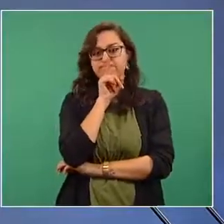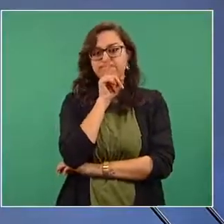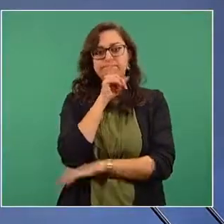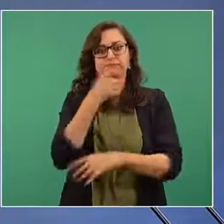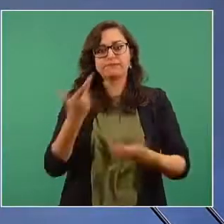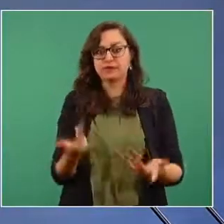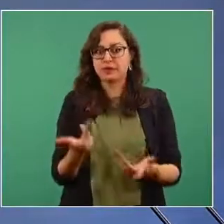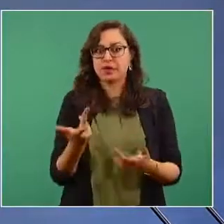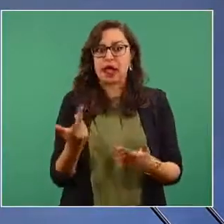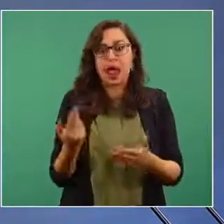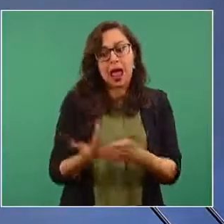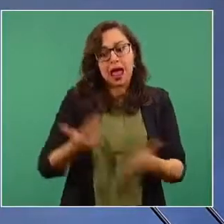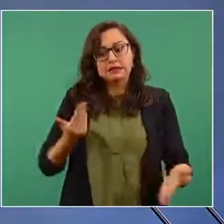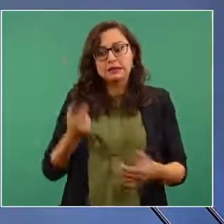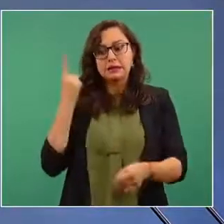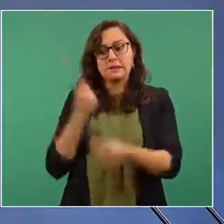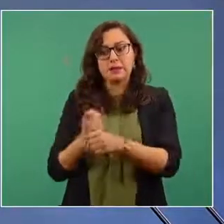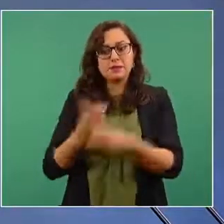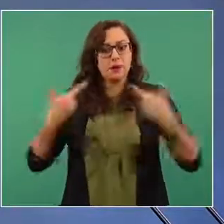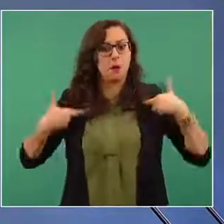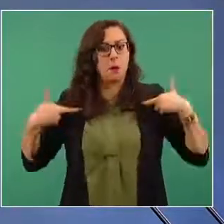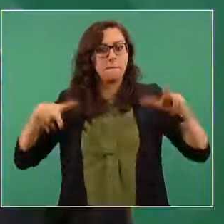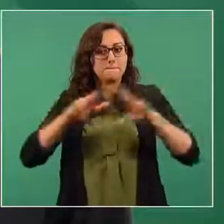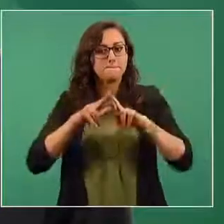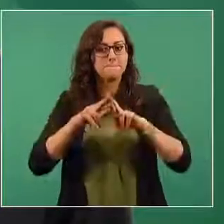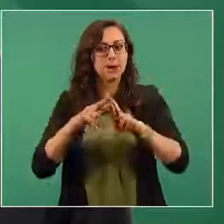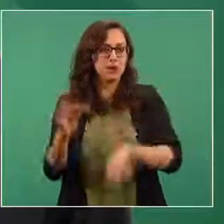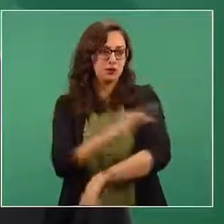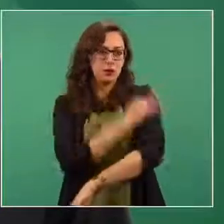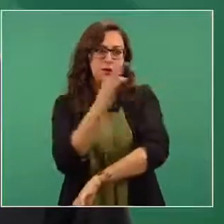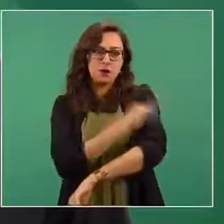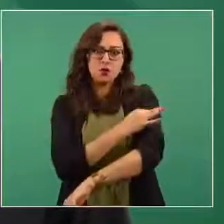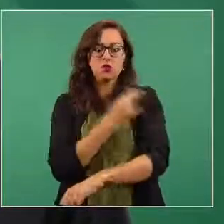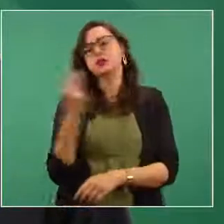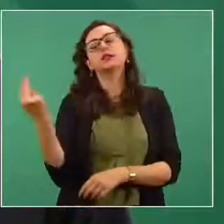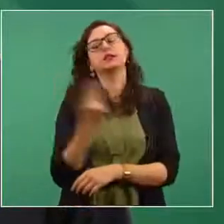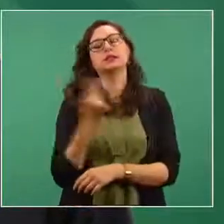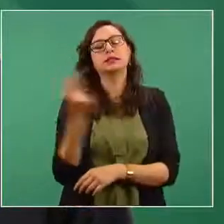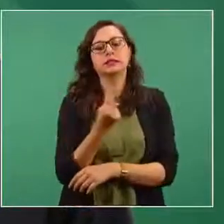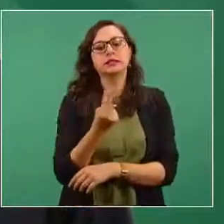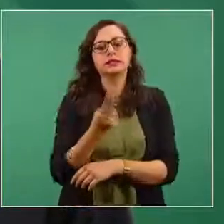vacunados a los maestros, al personal educativo